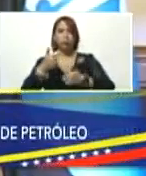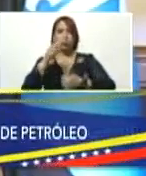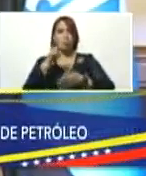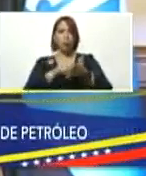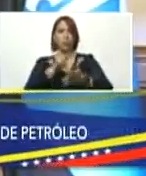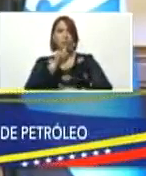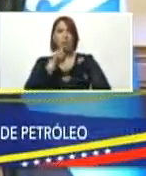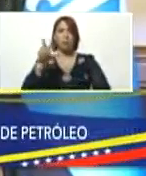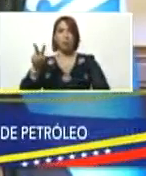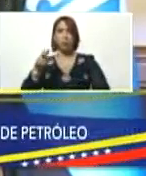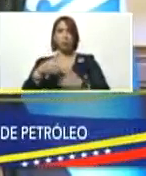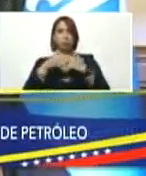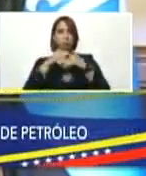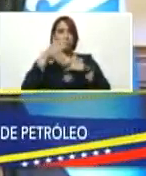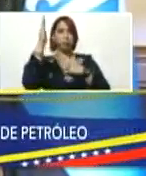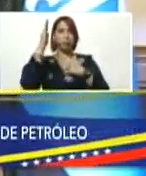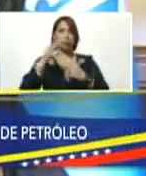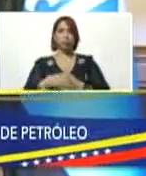2022 y en adelante.